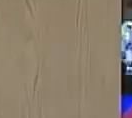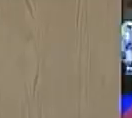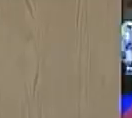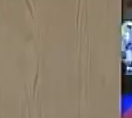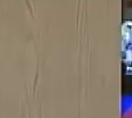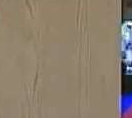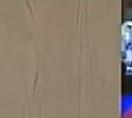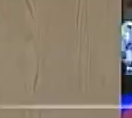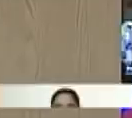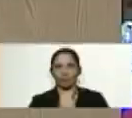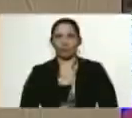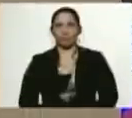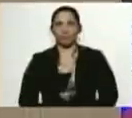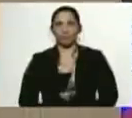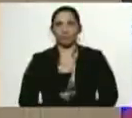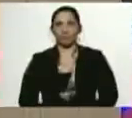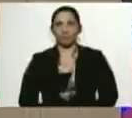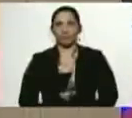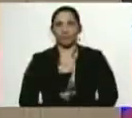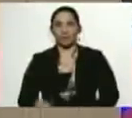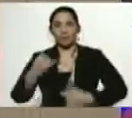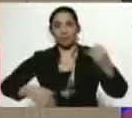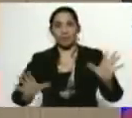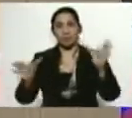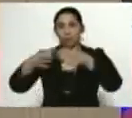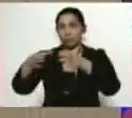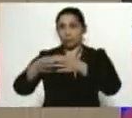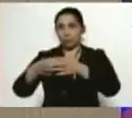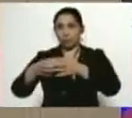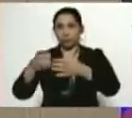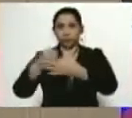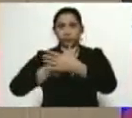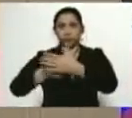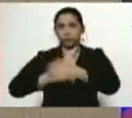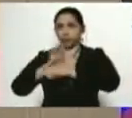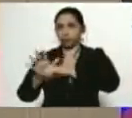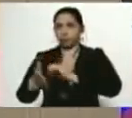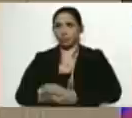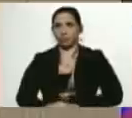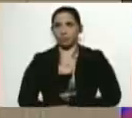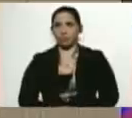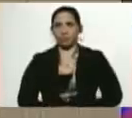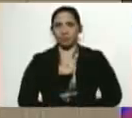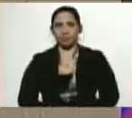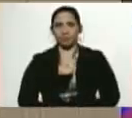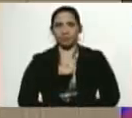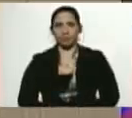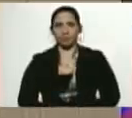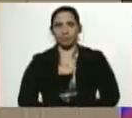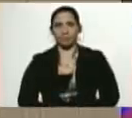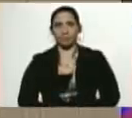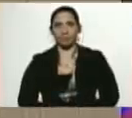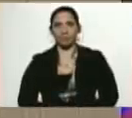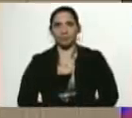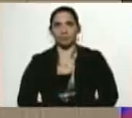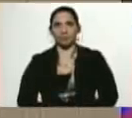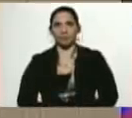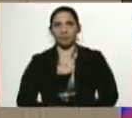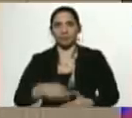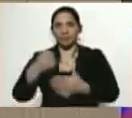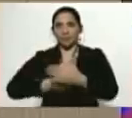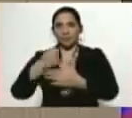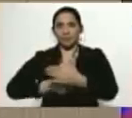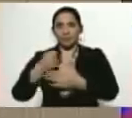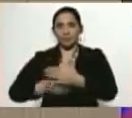Seguimiento, Combate y Prevención de la Pandemia por COVID-19, que es una lucha